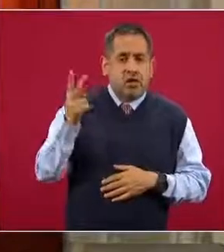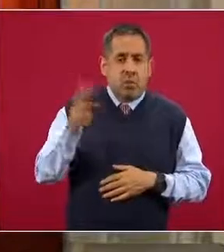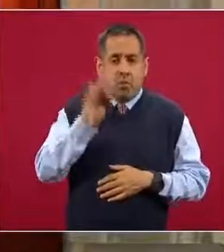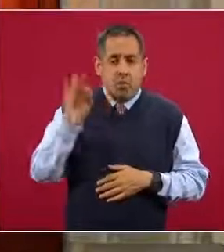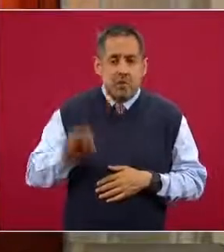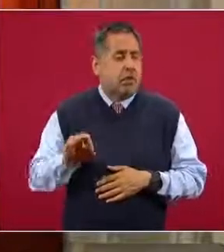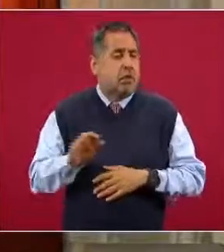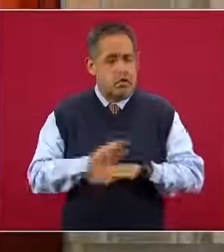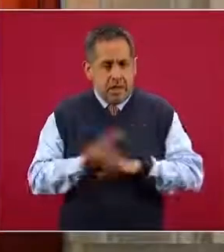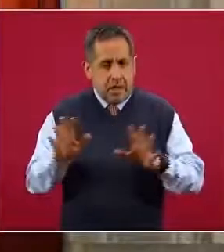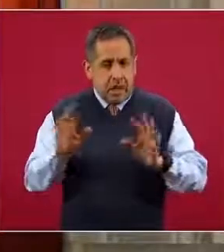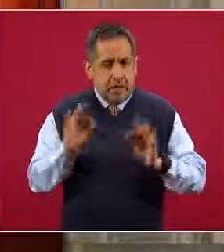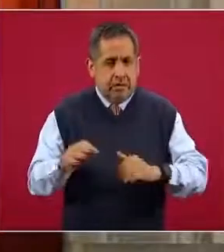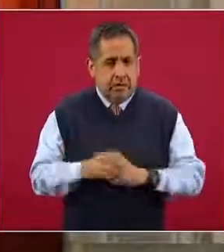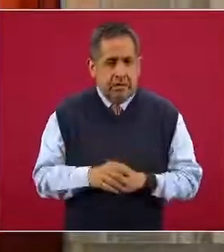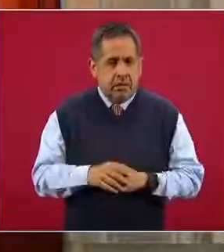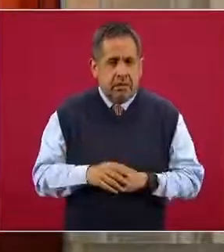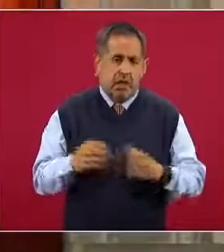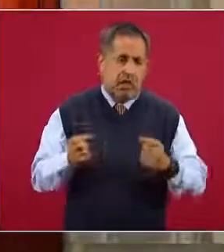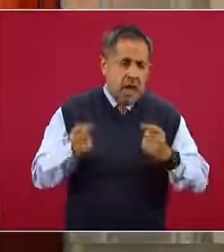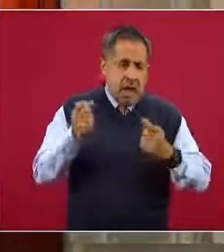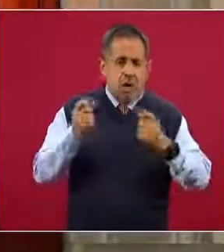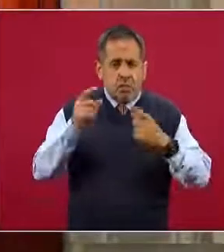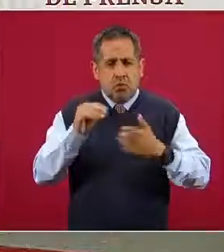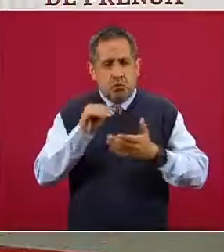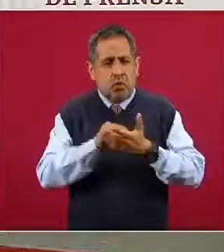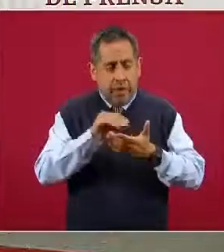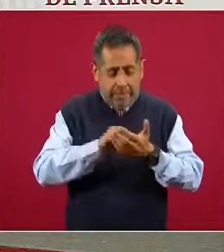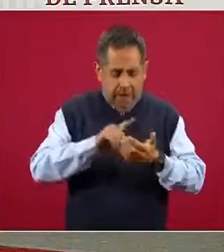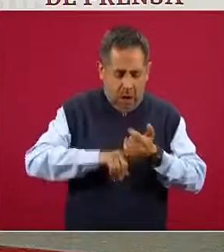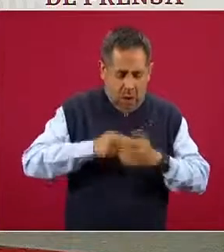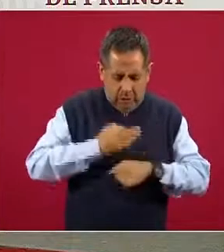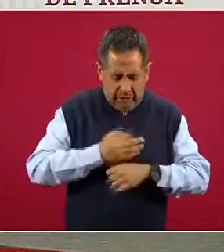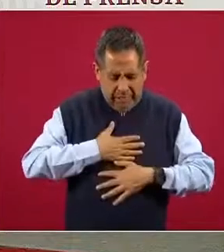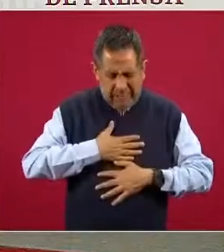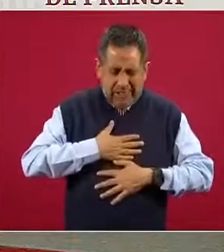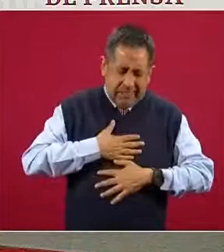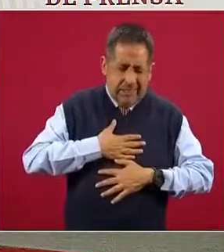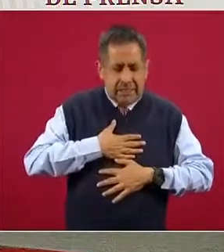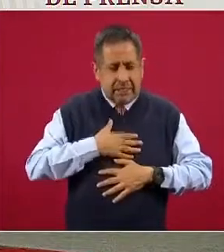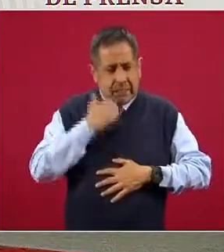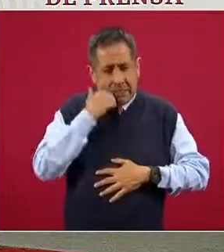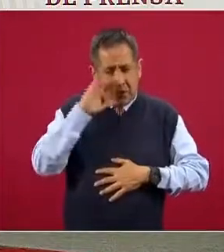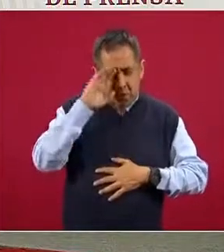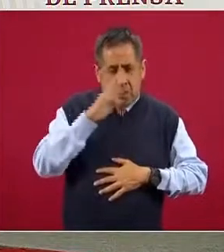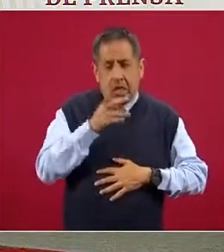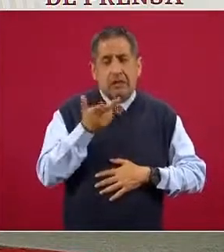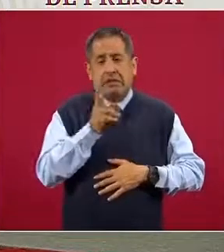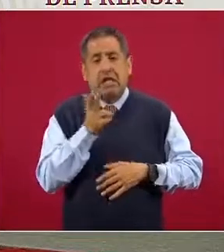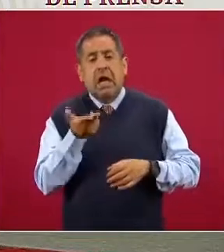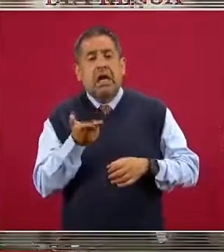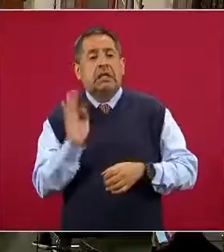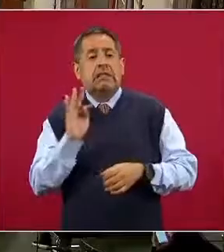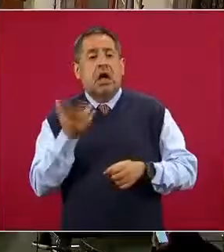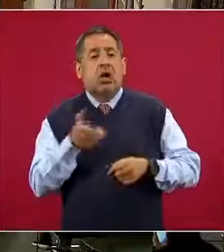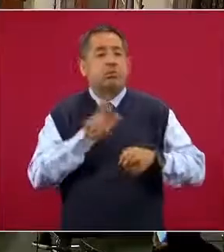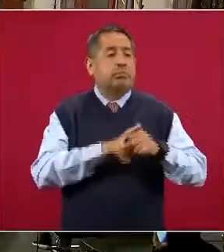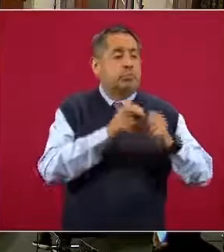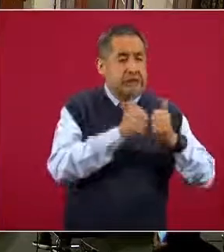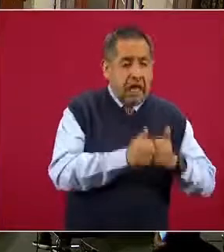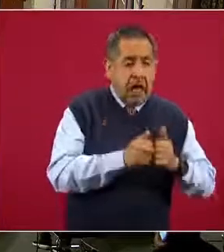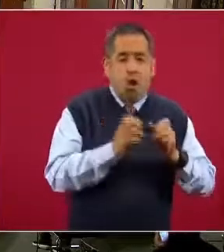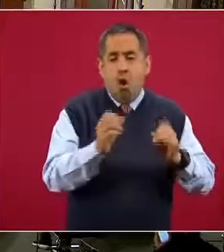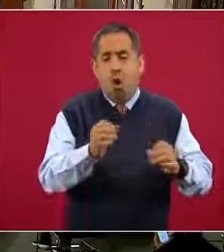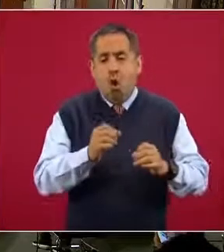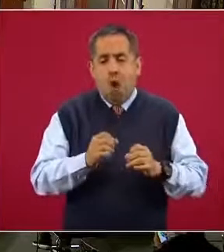todos ellos. Algunos todavía estarán cursando en estos momentos su enfermedad porque están hospitalizados o porque están en una fase